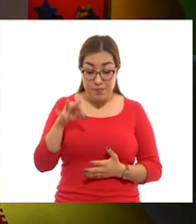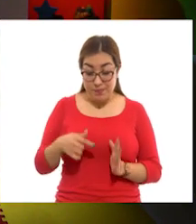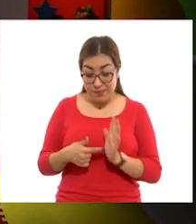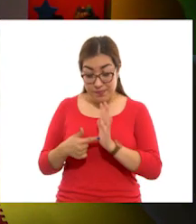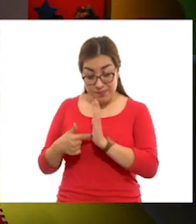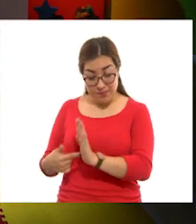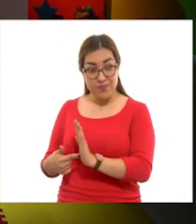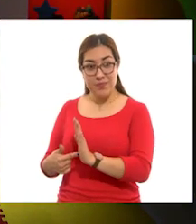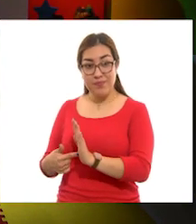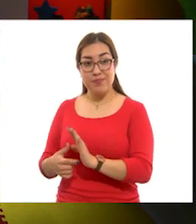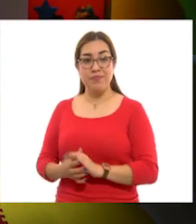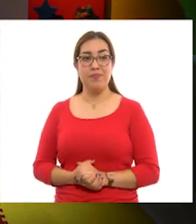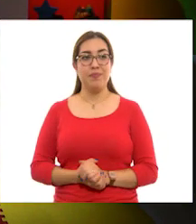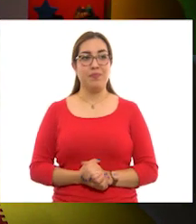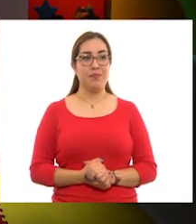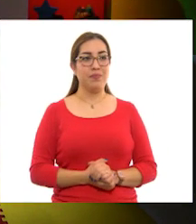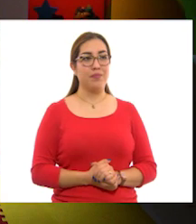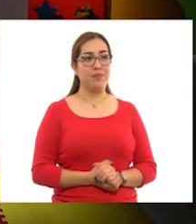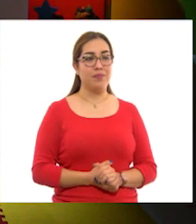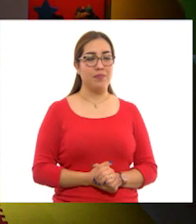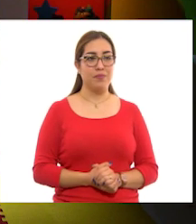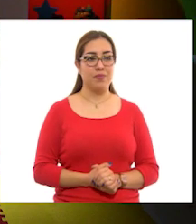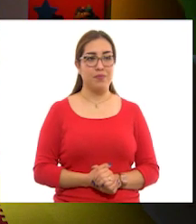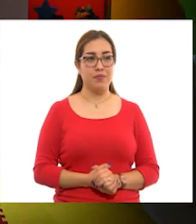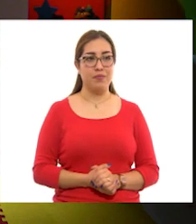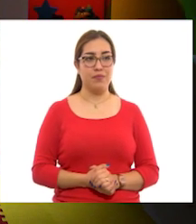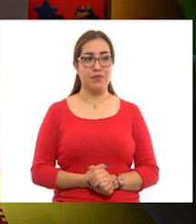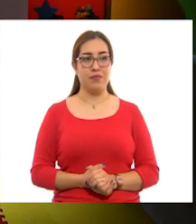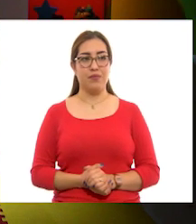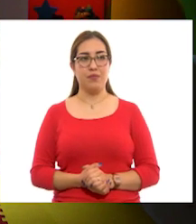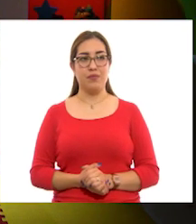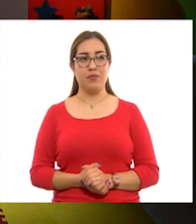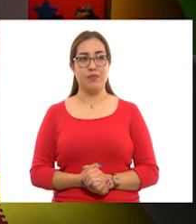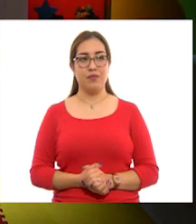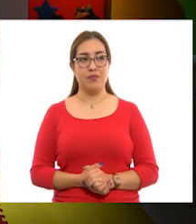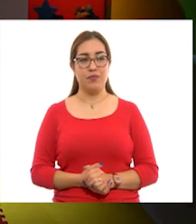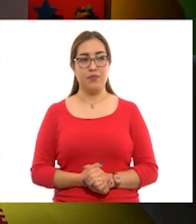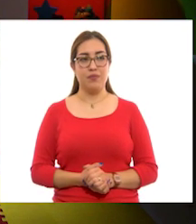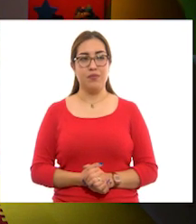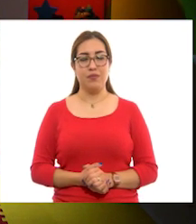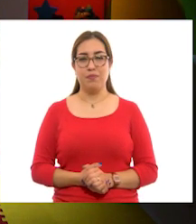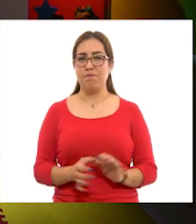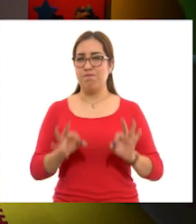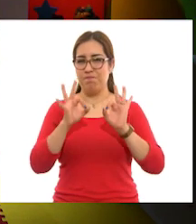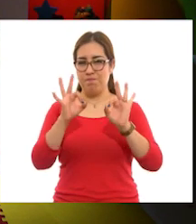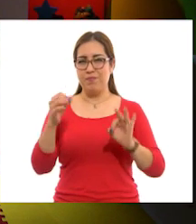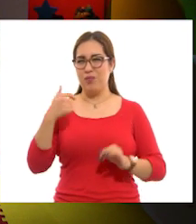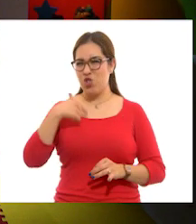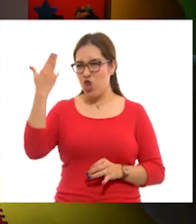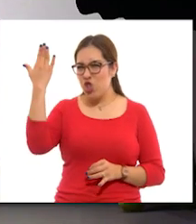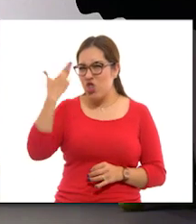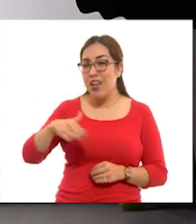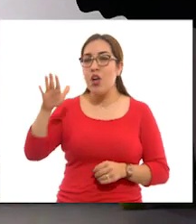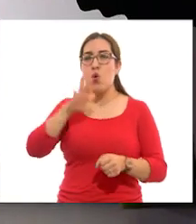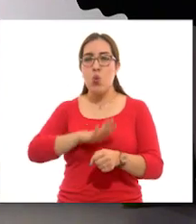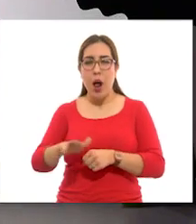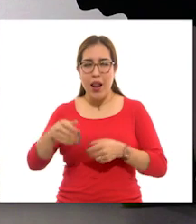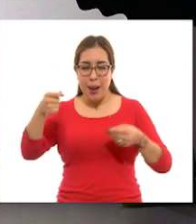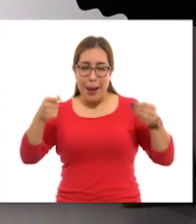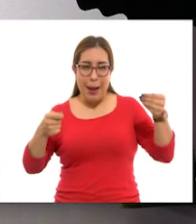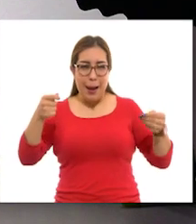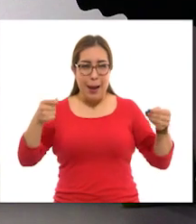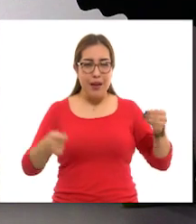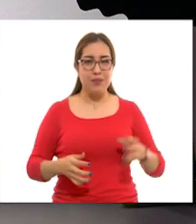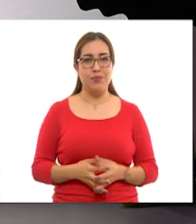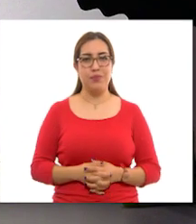enseño, Moni. Sí, a ver... Es este. ¡Ah! ¡Muy bien! ¡Ya sé qué pistas les voy a dar! ¡Hum,